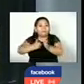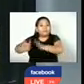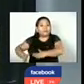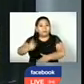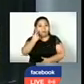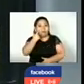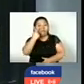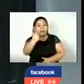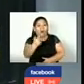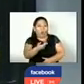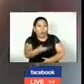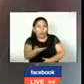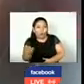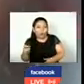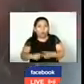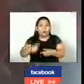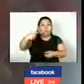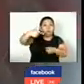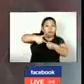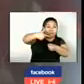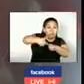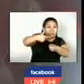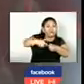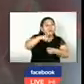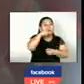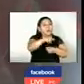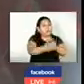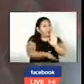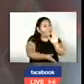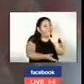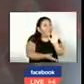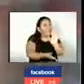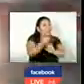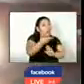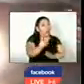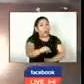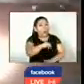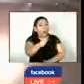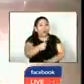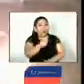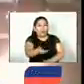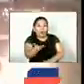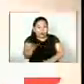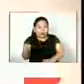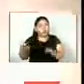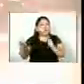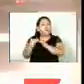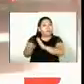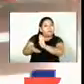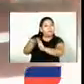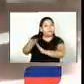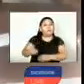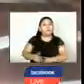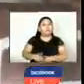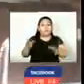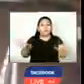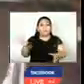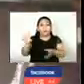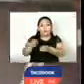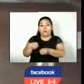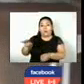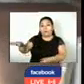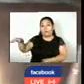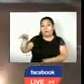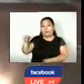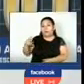incrementos en materias primas, como el petróleo, se traducirá en un aumento en otros servicios y productos. El total exportado al mes de